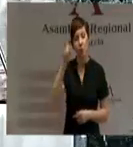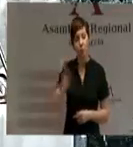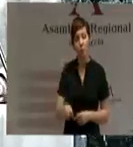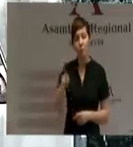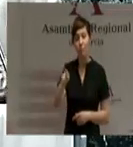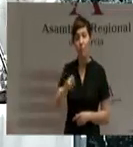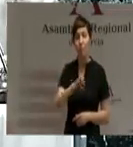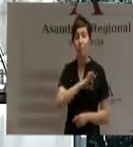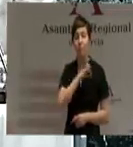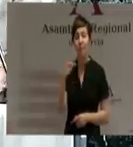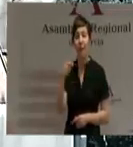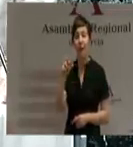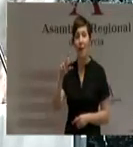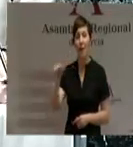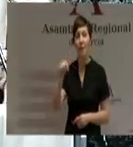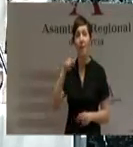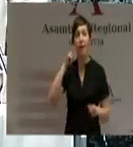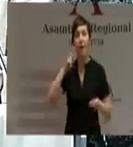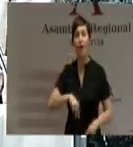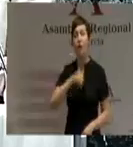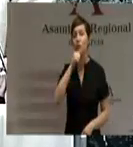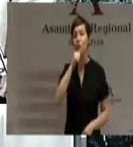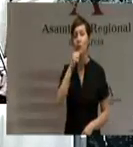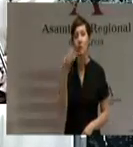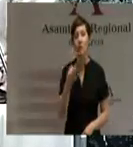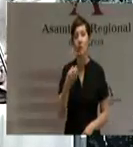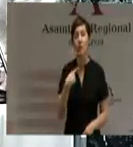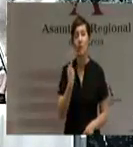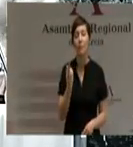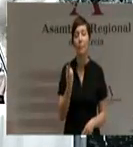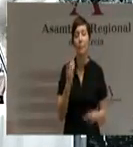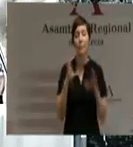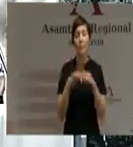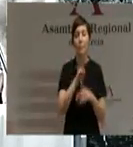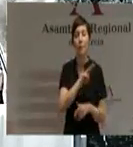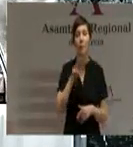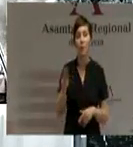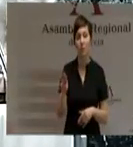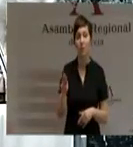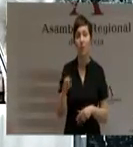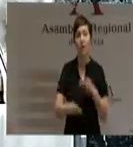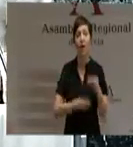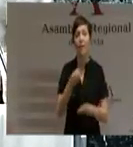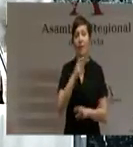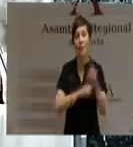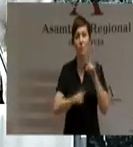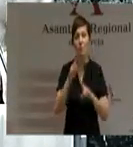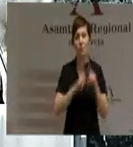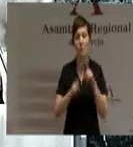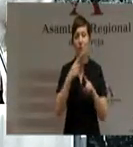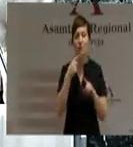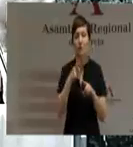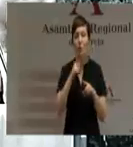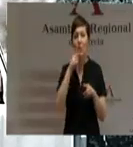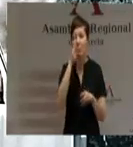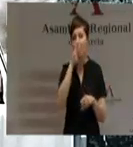reconocer, que el Partido Popular ha utilizado el Gobierno de la región como alfombra de sus problemas, que la salida del señor Valcárcel ha sido